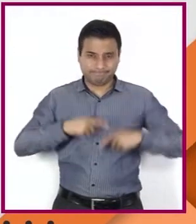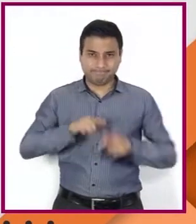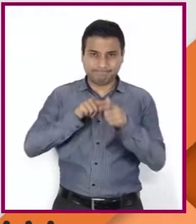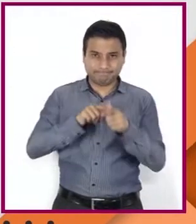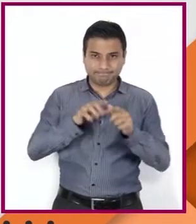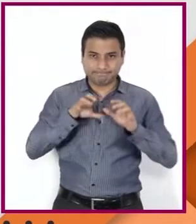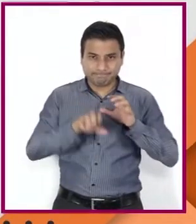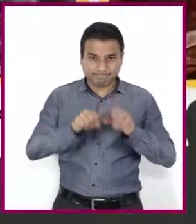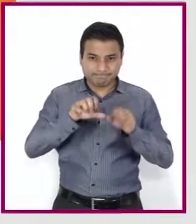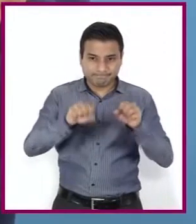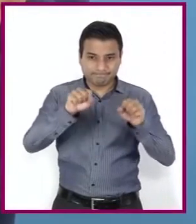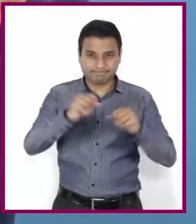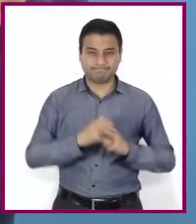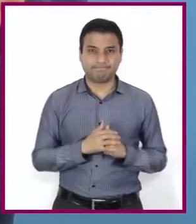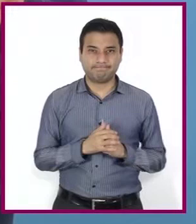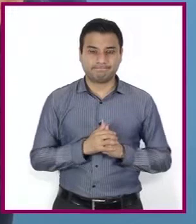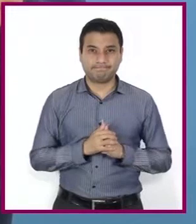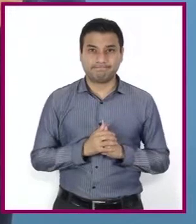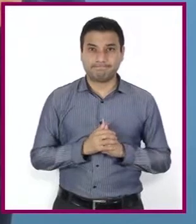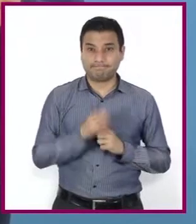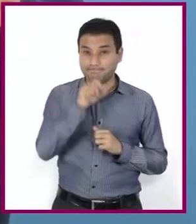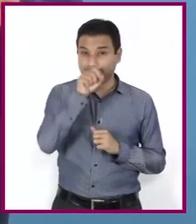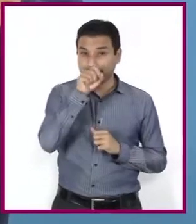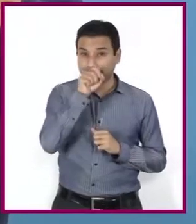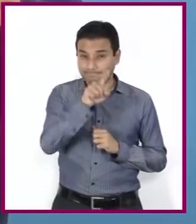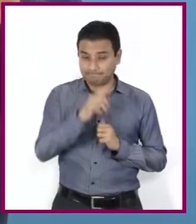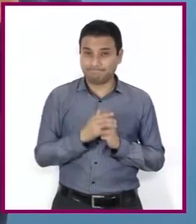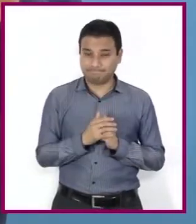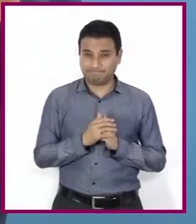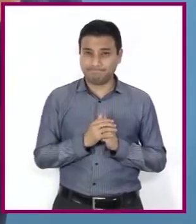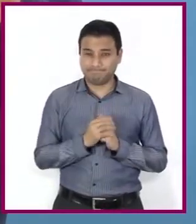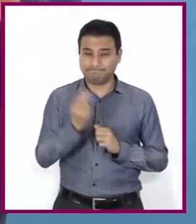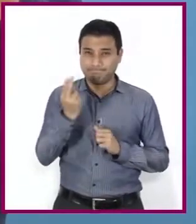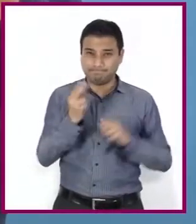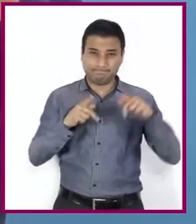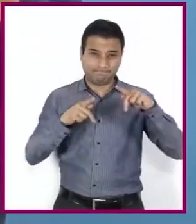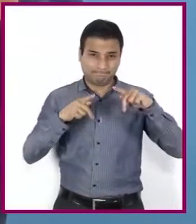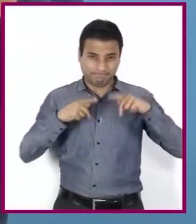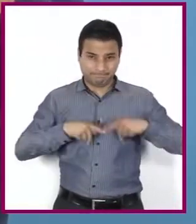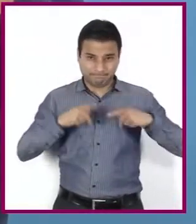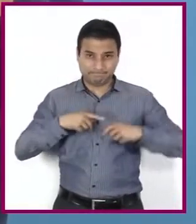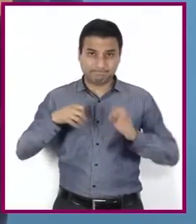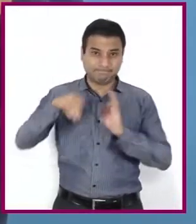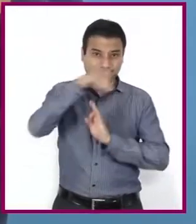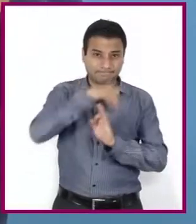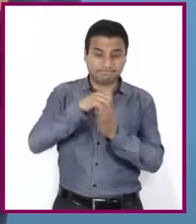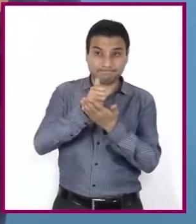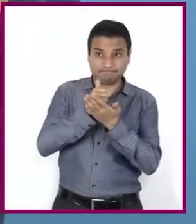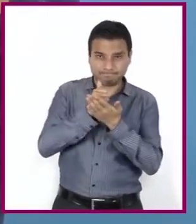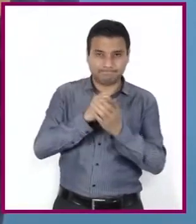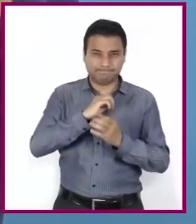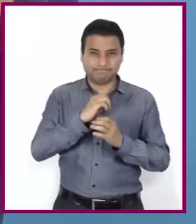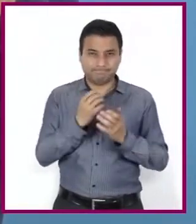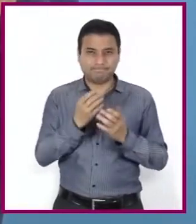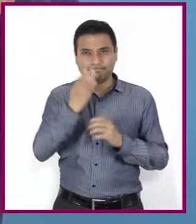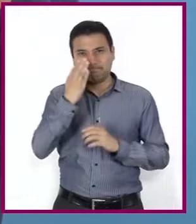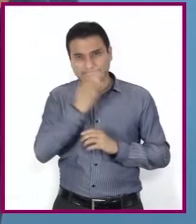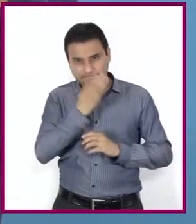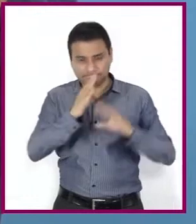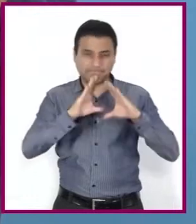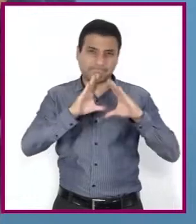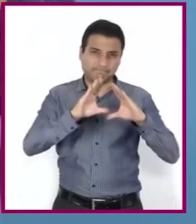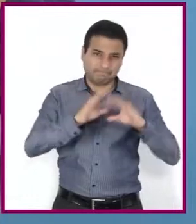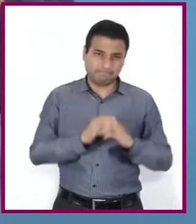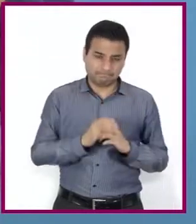por los conquistados. Y también es razón que todos ayuden y ennoblezcan las Indias, unos con santa predicación,